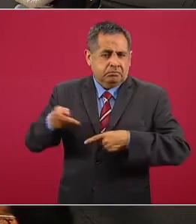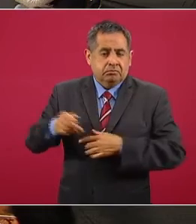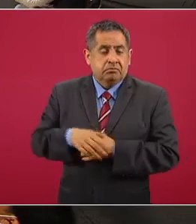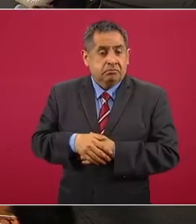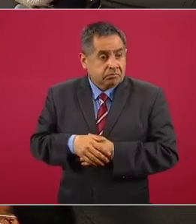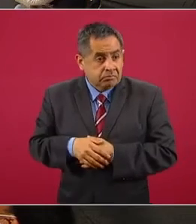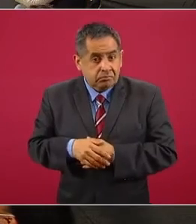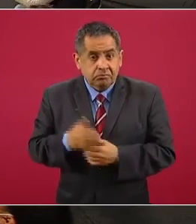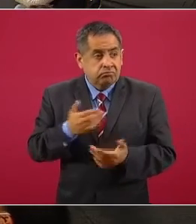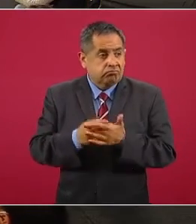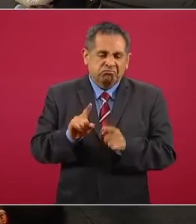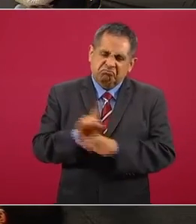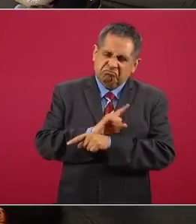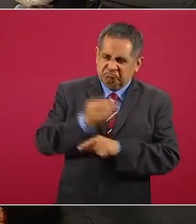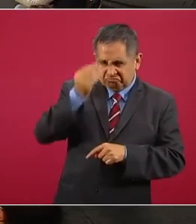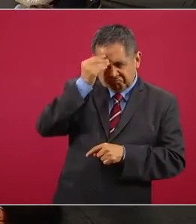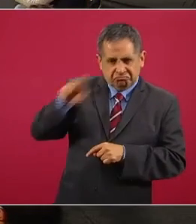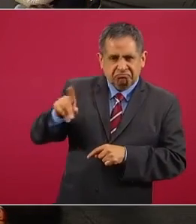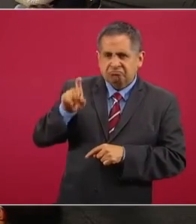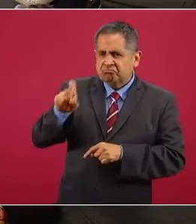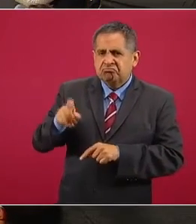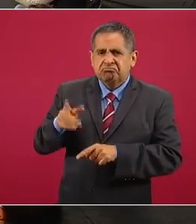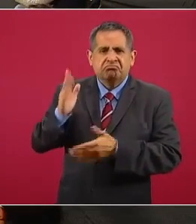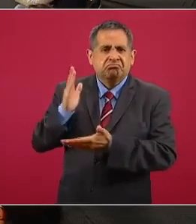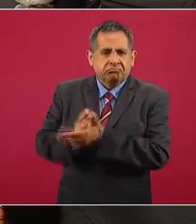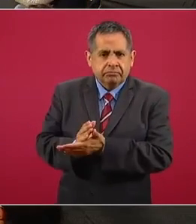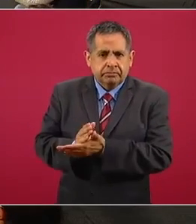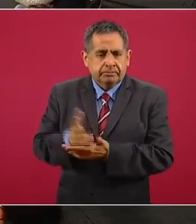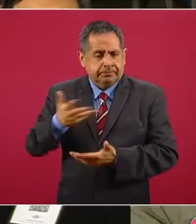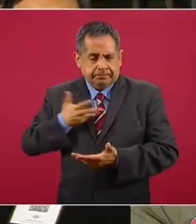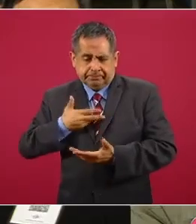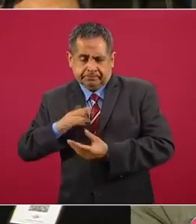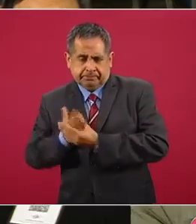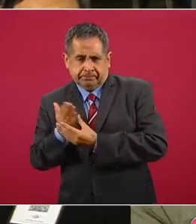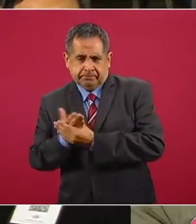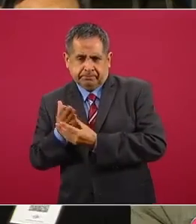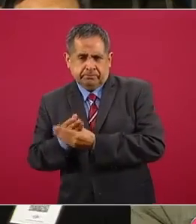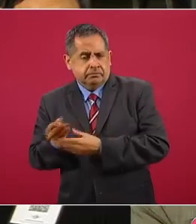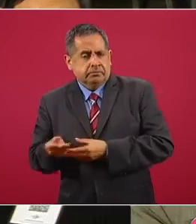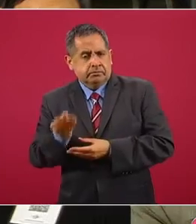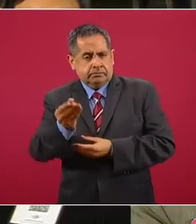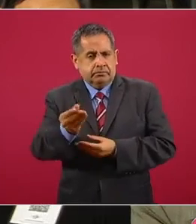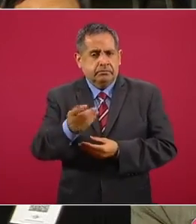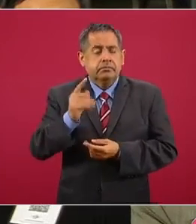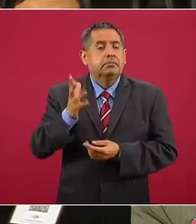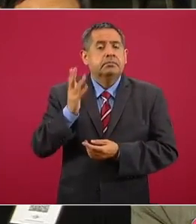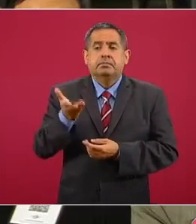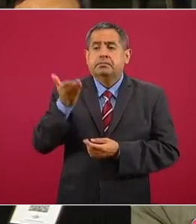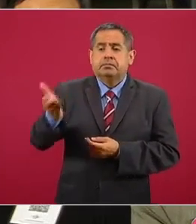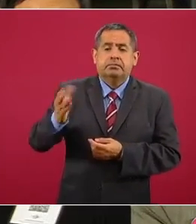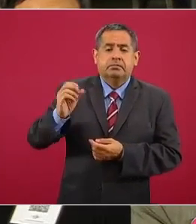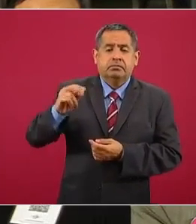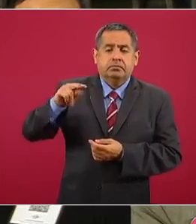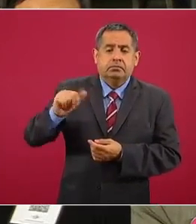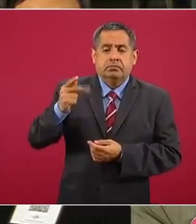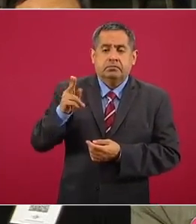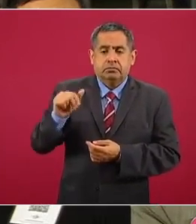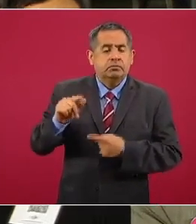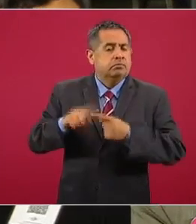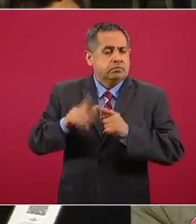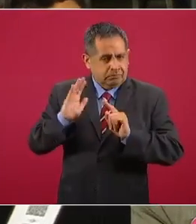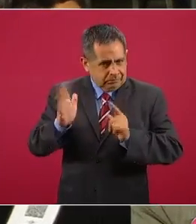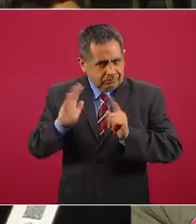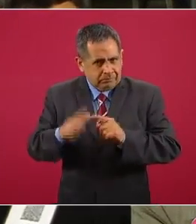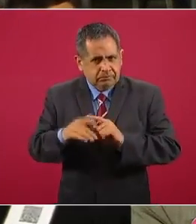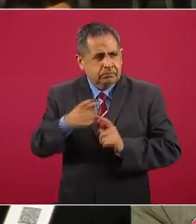con ellos también se están desquitando de esta forma con el agua, ¿no? Entonces, y tengo todos los casos, incluso se le ha pedido a la Conagua